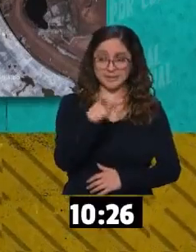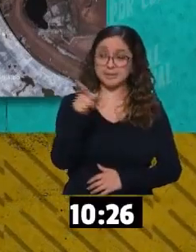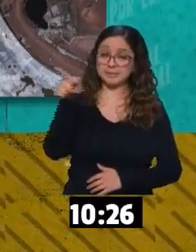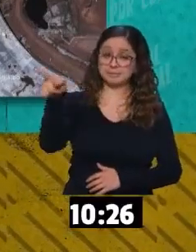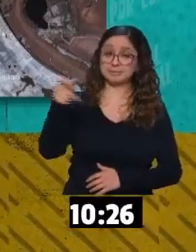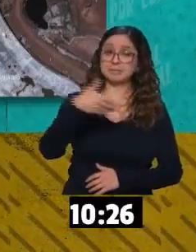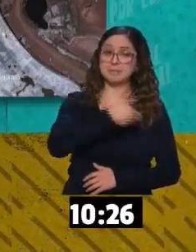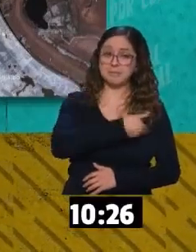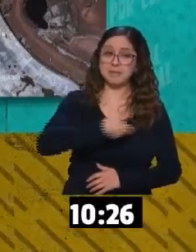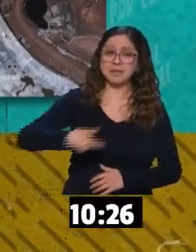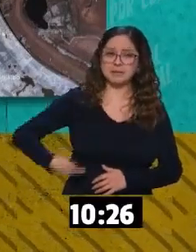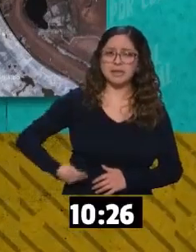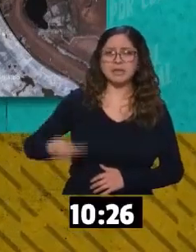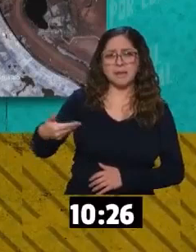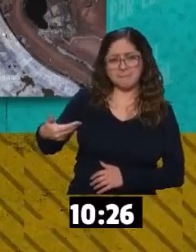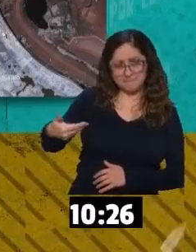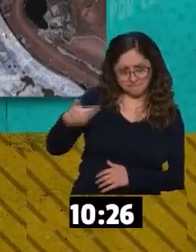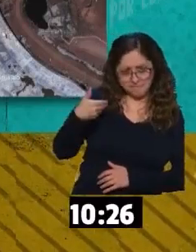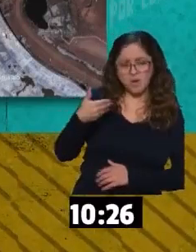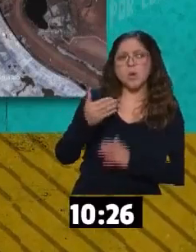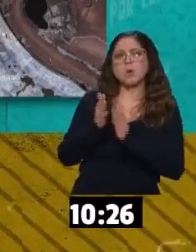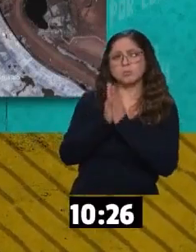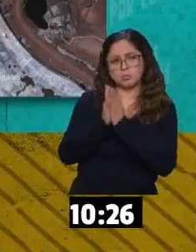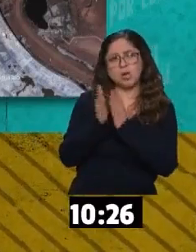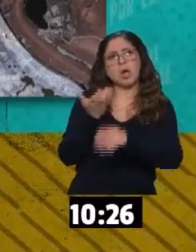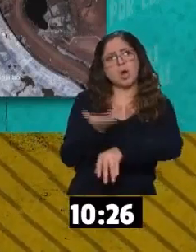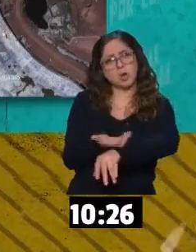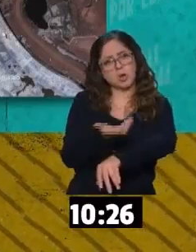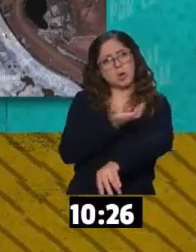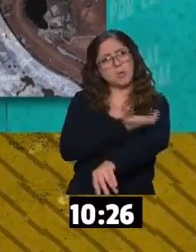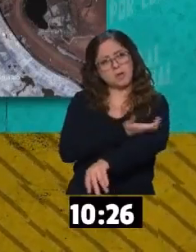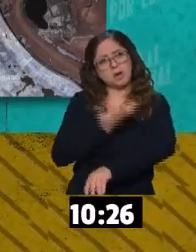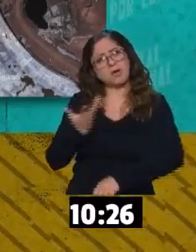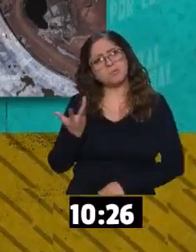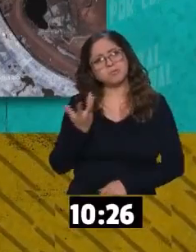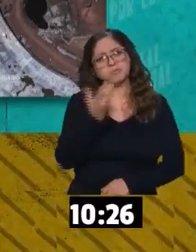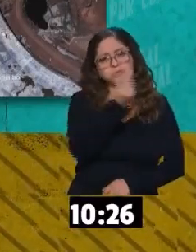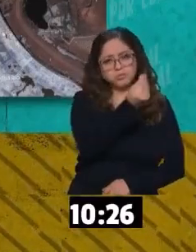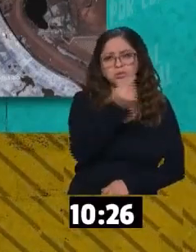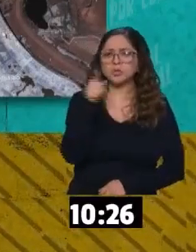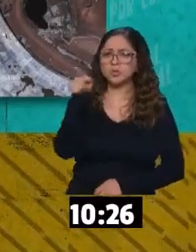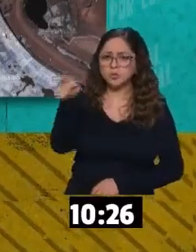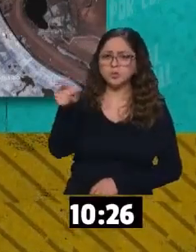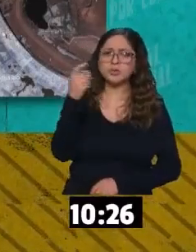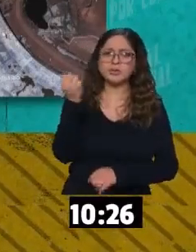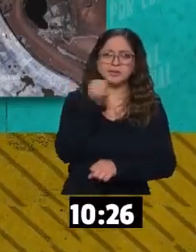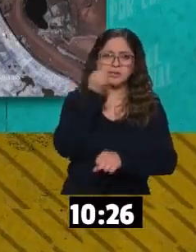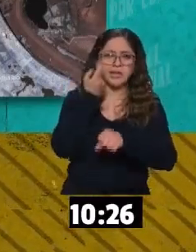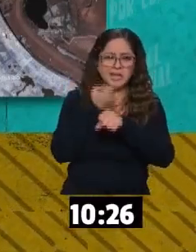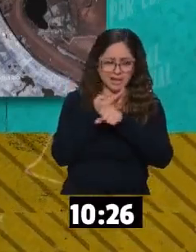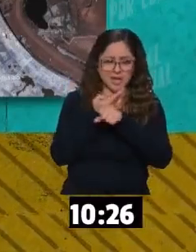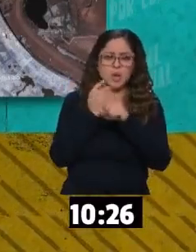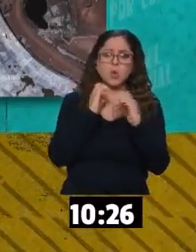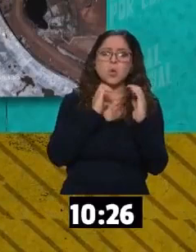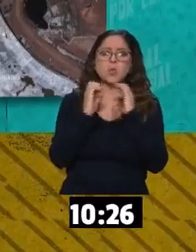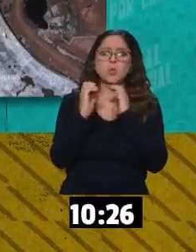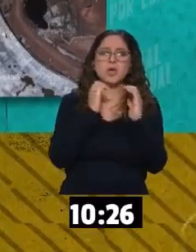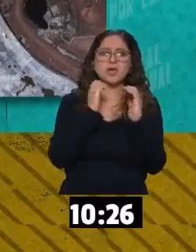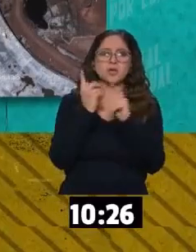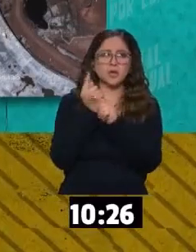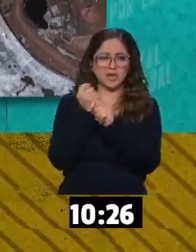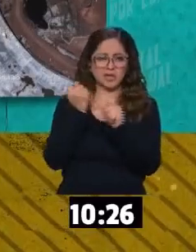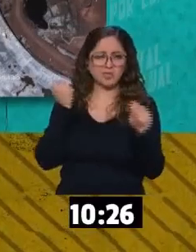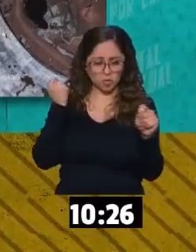lo acompañara, me invitó a acompañarlo como secretario de Comunicaciones y Transportes, lo que fui los primeros